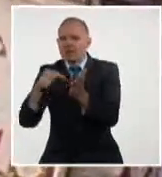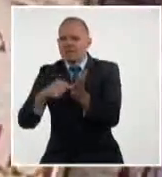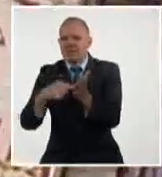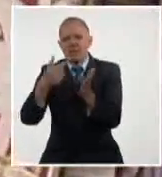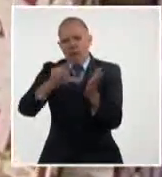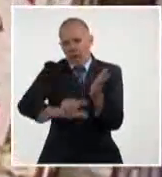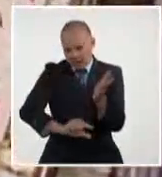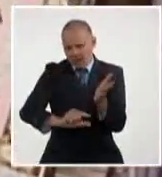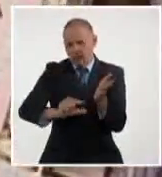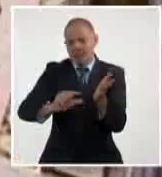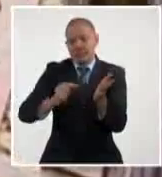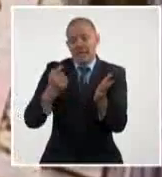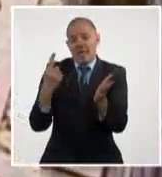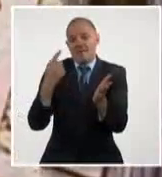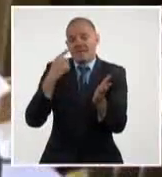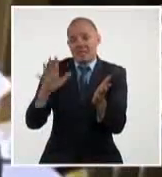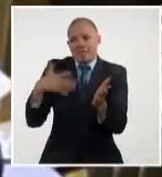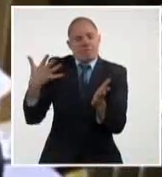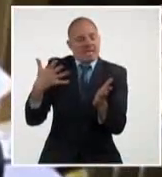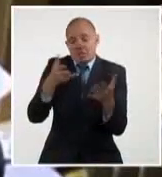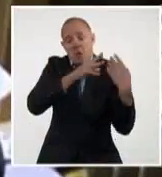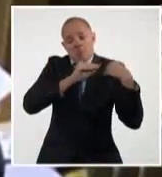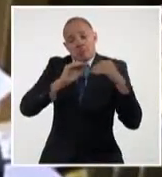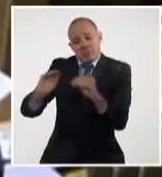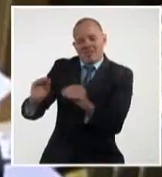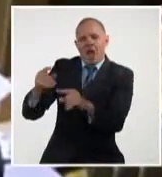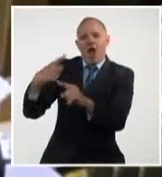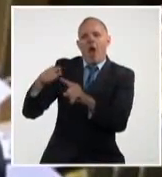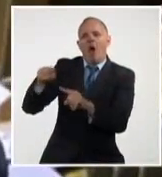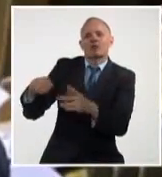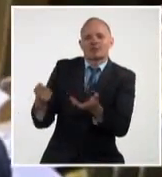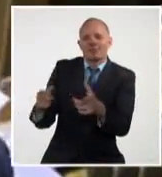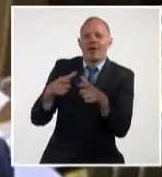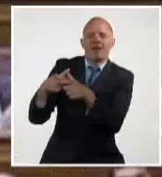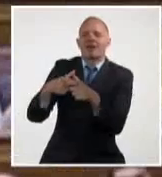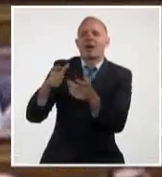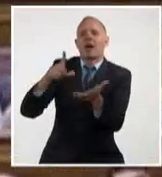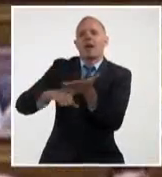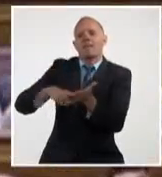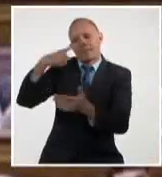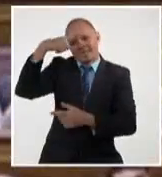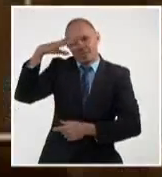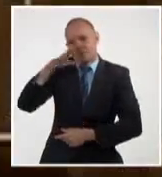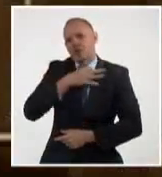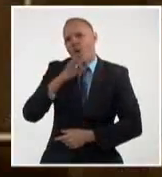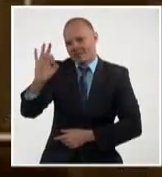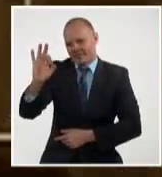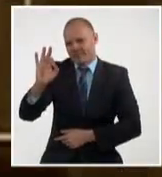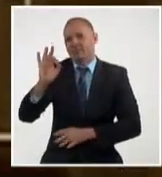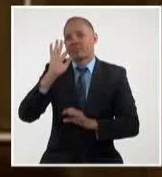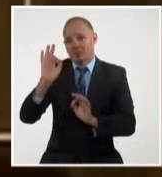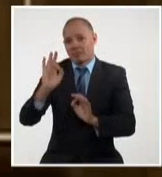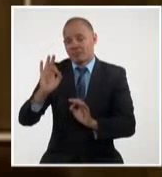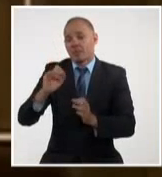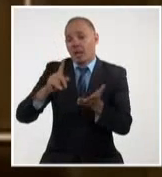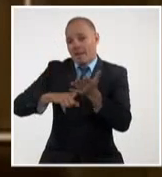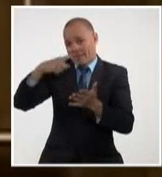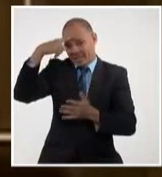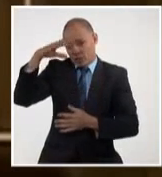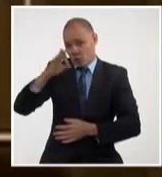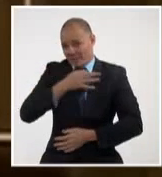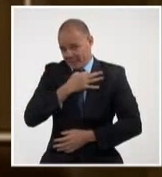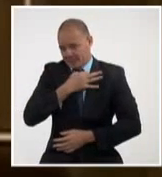la mayoría parlamentaria. En España, la elección del jefe de gobierno se realiza a través del